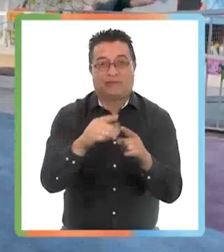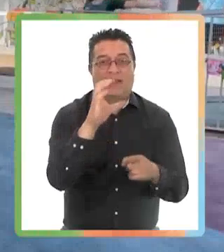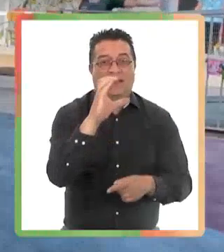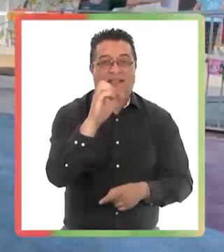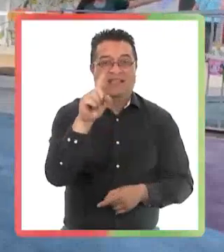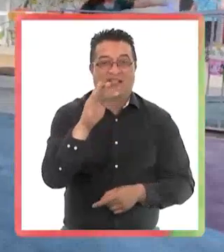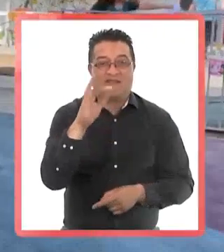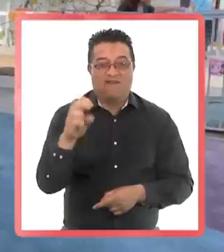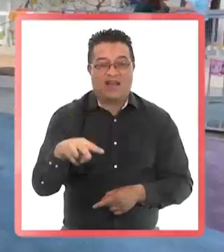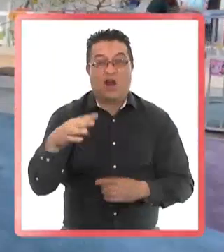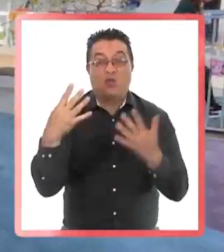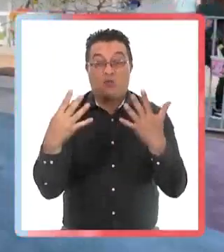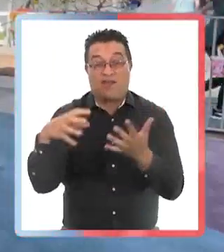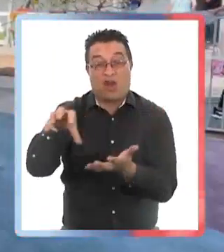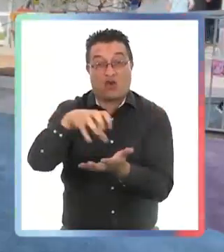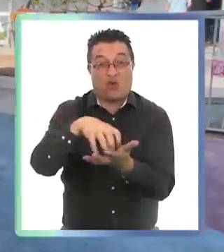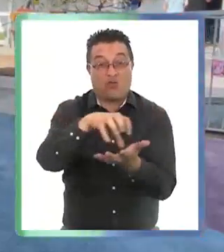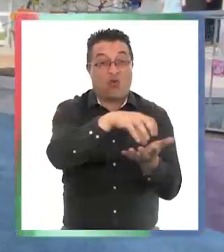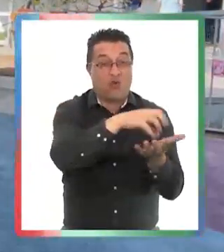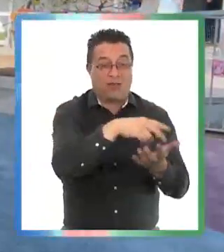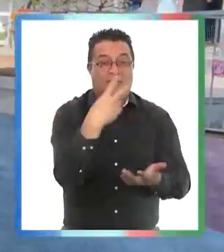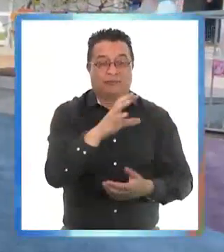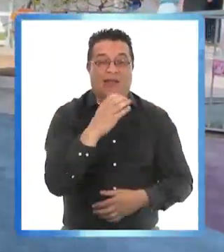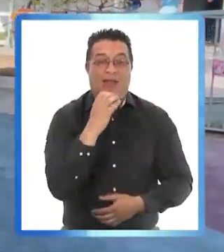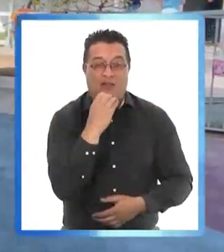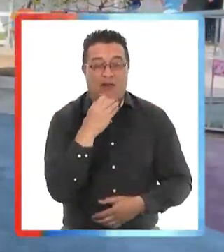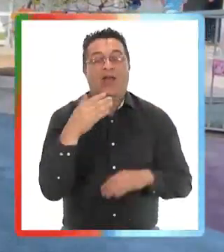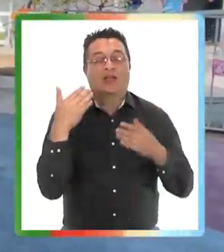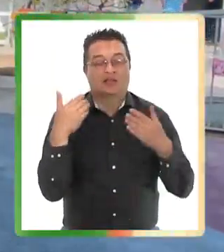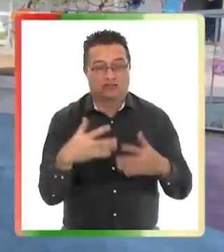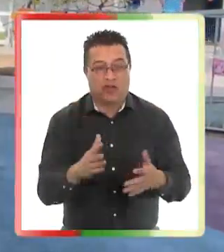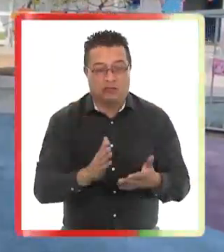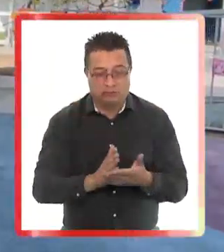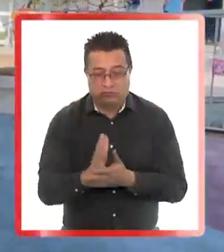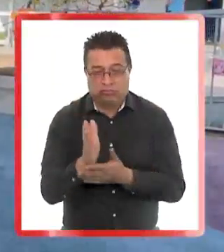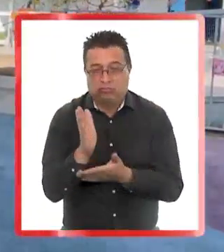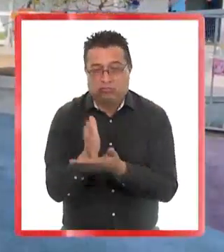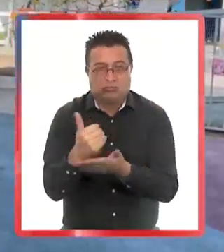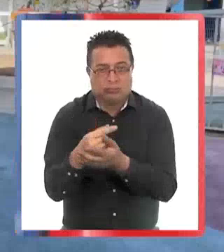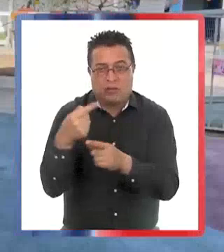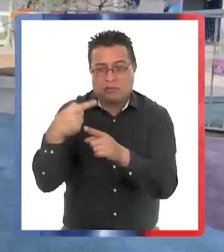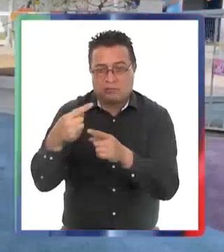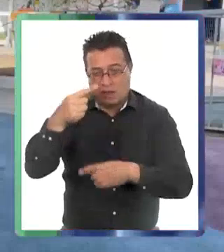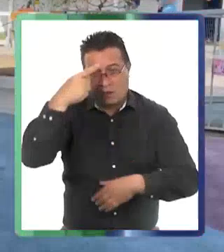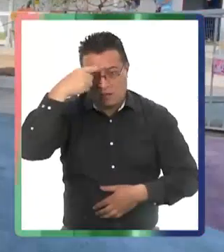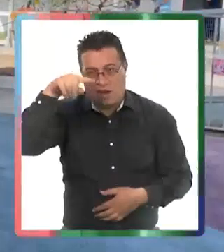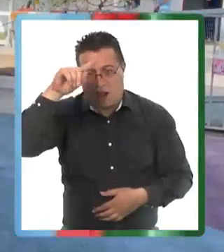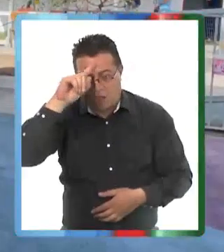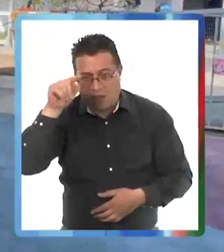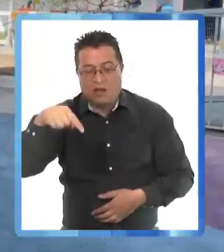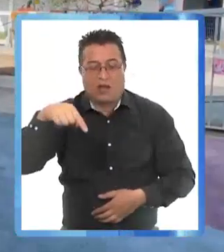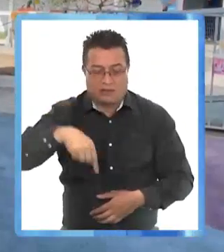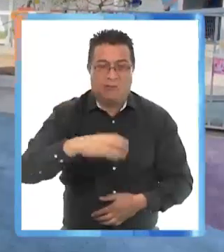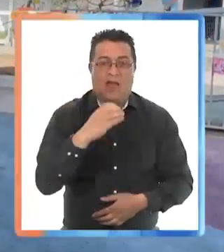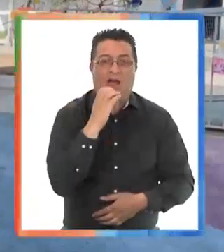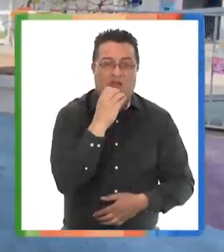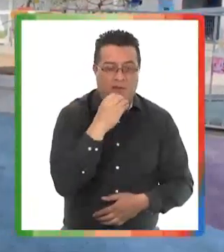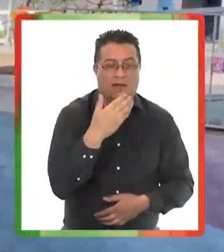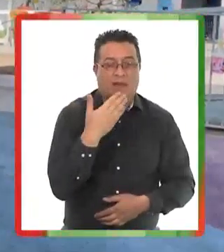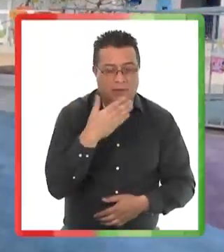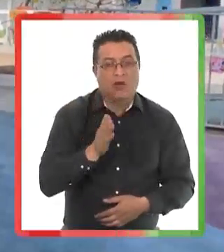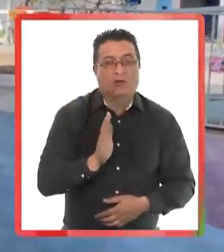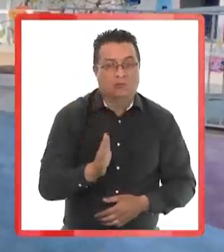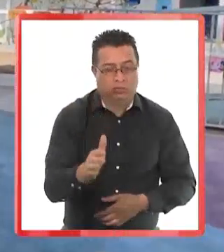en contacto con distintos CEFAM de las 9 comunas de la región de Antofagasta, donde ya se han llevado a cabo distintos operativos en